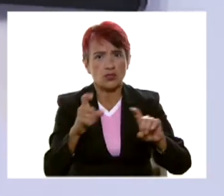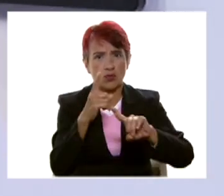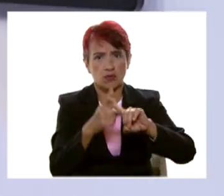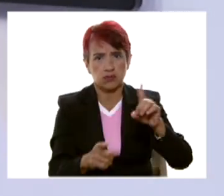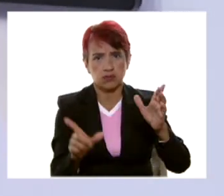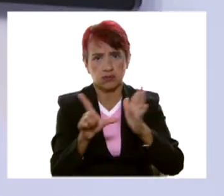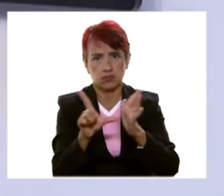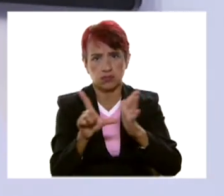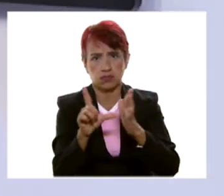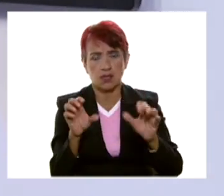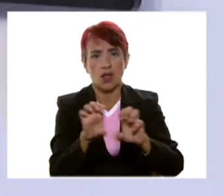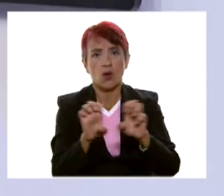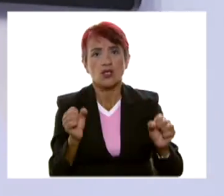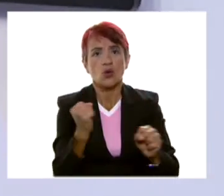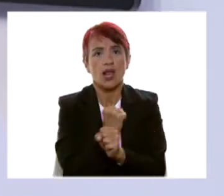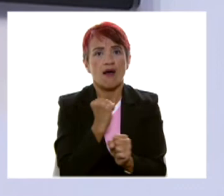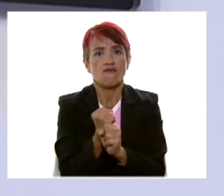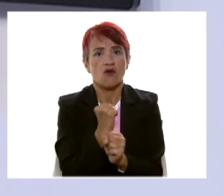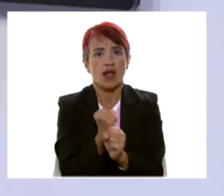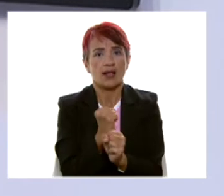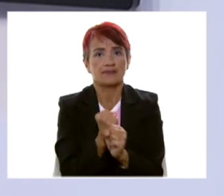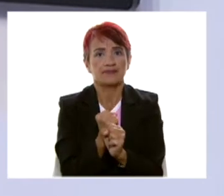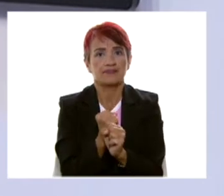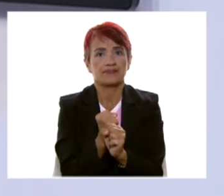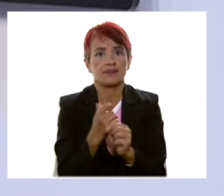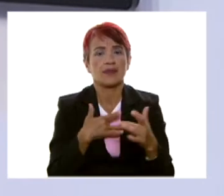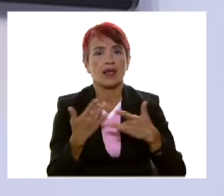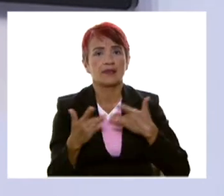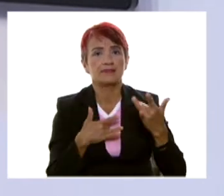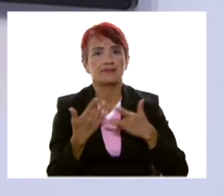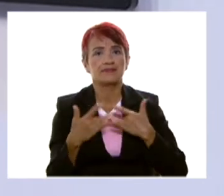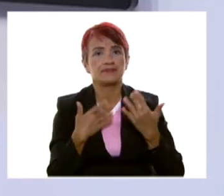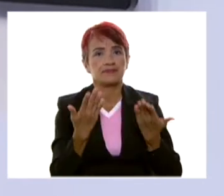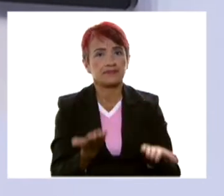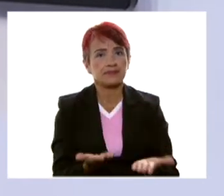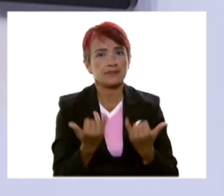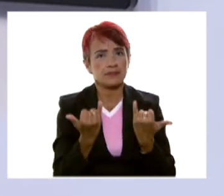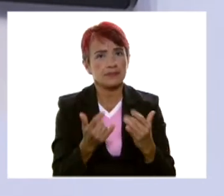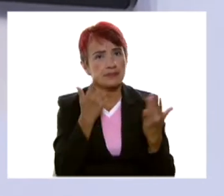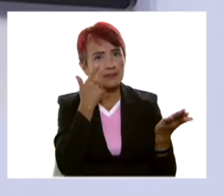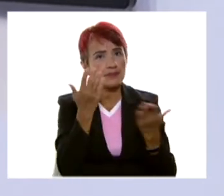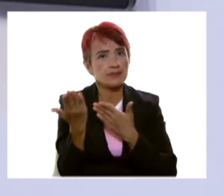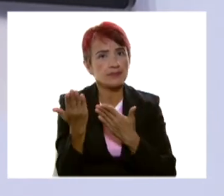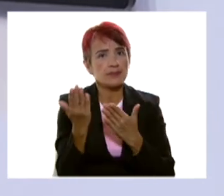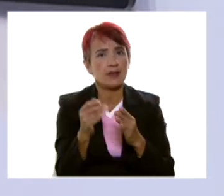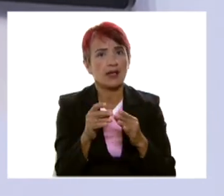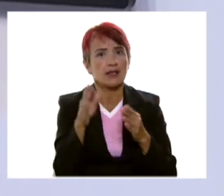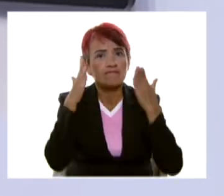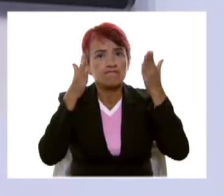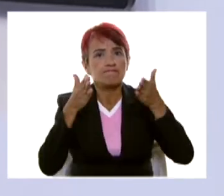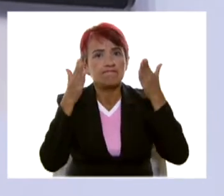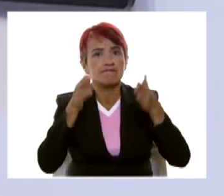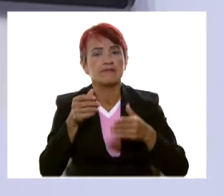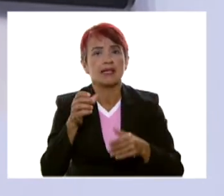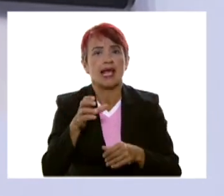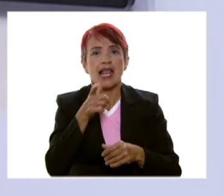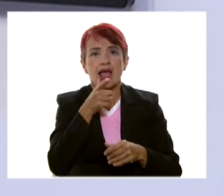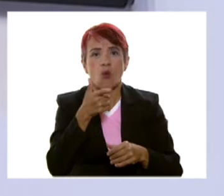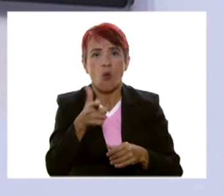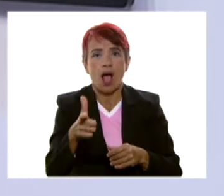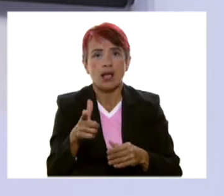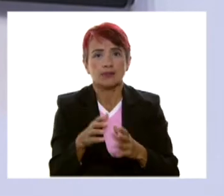educación laboral. Comencemos una vez con las actividades del día de hoy, comenzando con lo que tiene que ver con el área de formación de castellano.